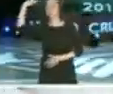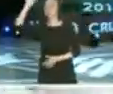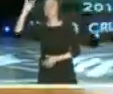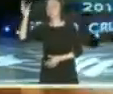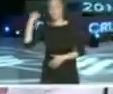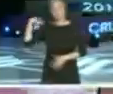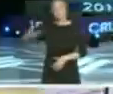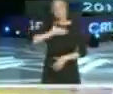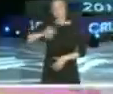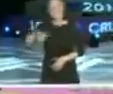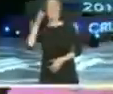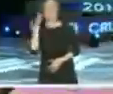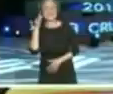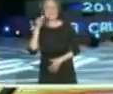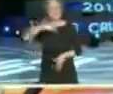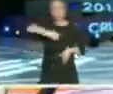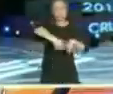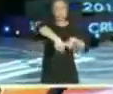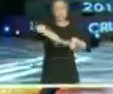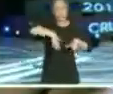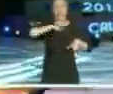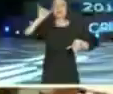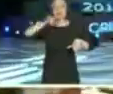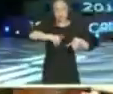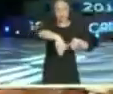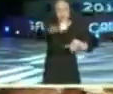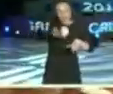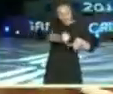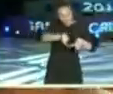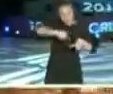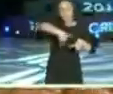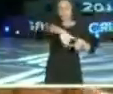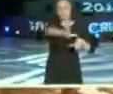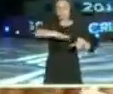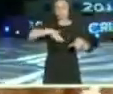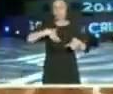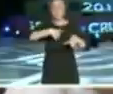allí pintó, dice una raya azul.